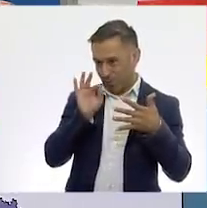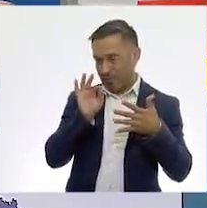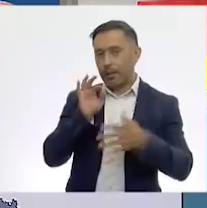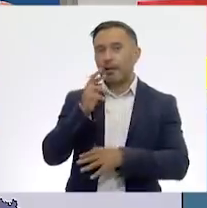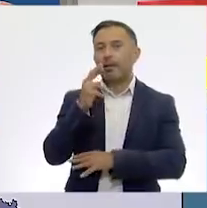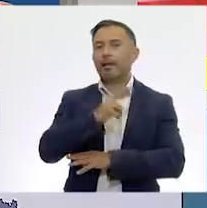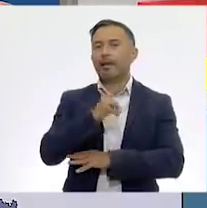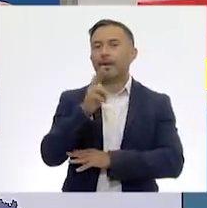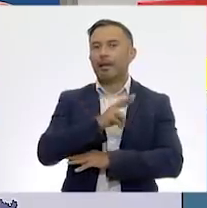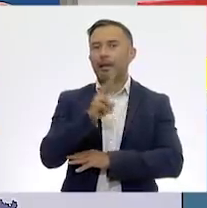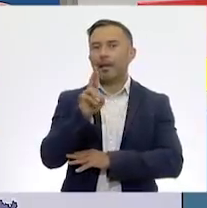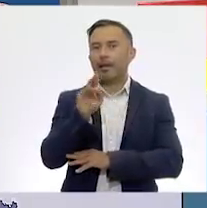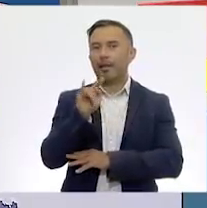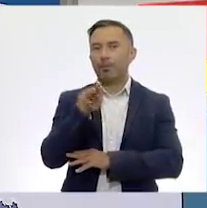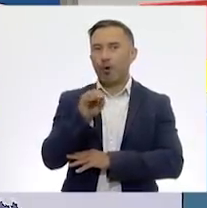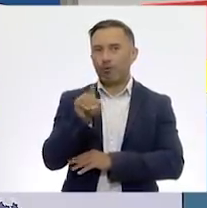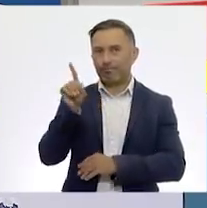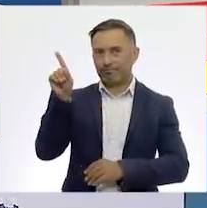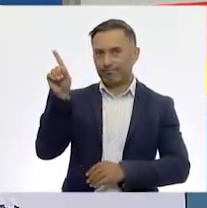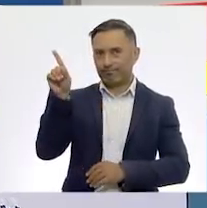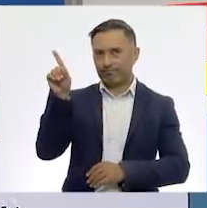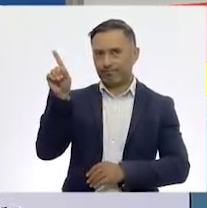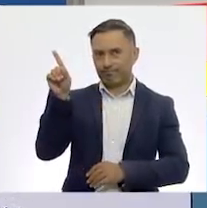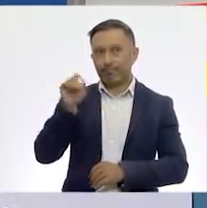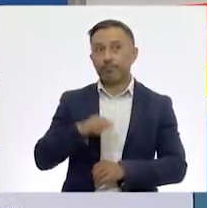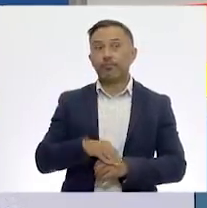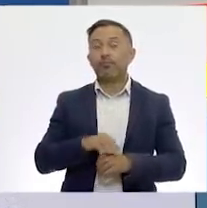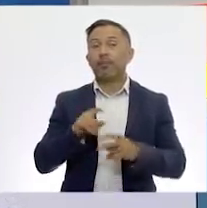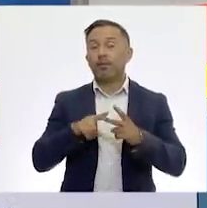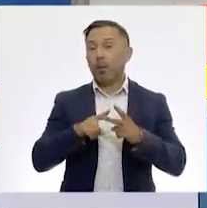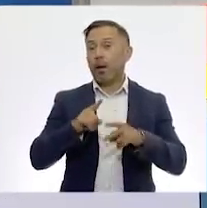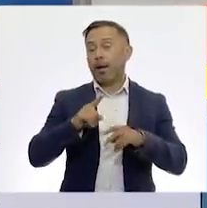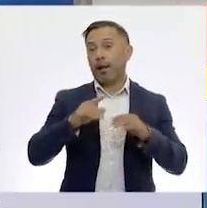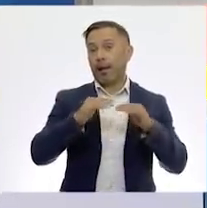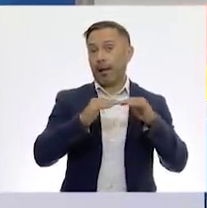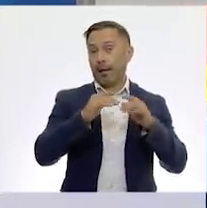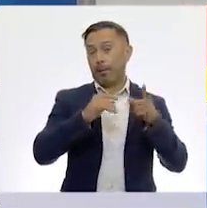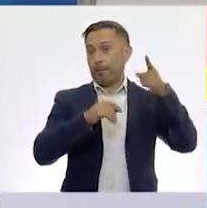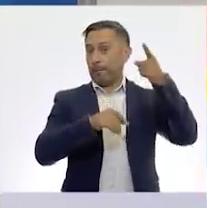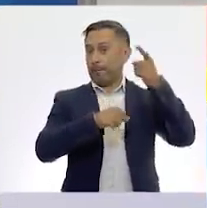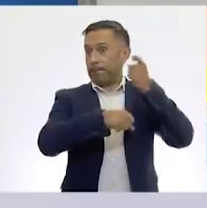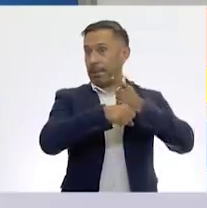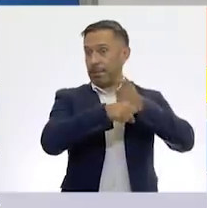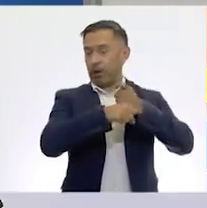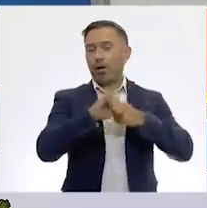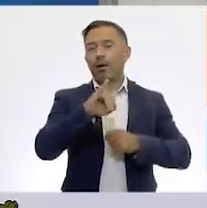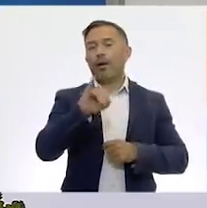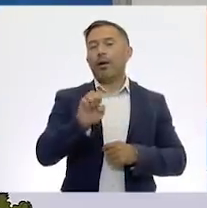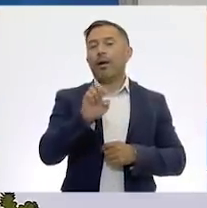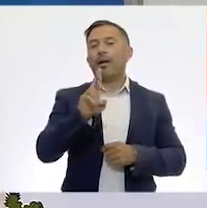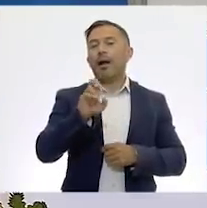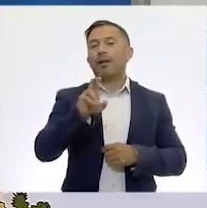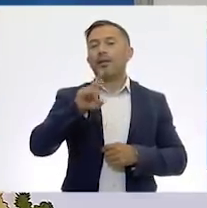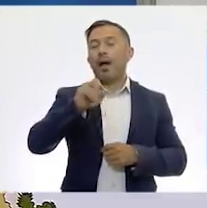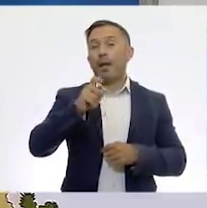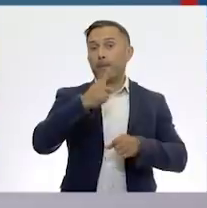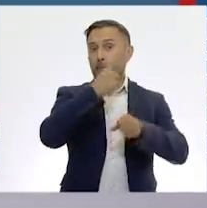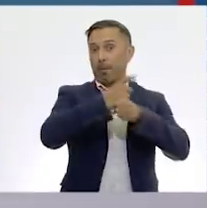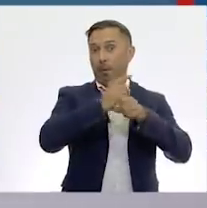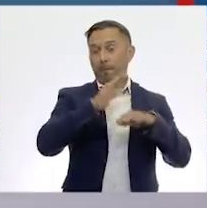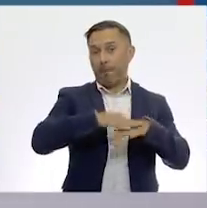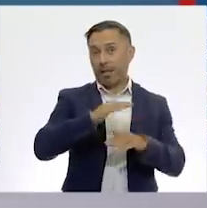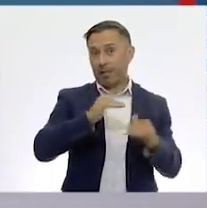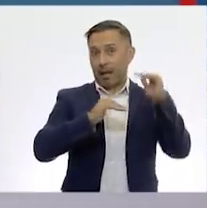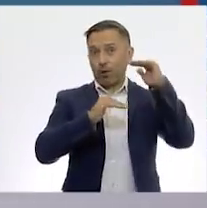ritmo, ¿no? Y una jerarquía de el más alto al más bajito. Bien, yo escogí